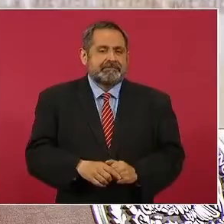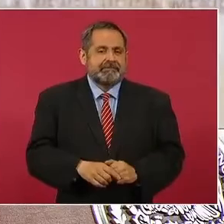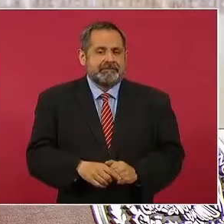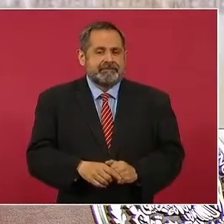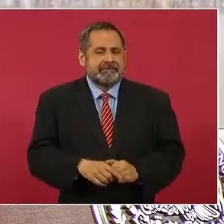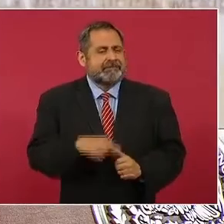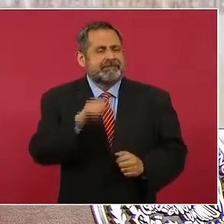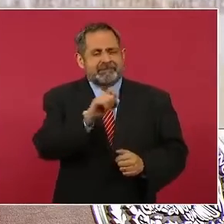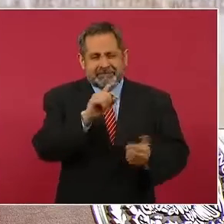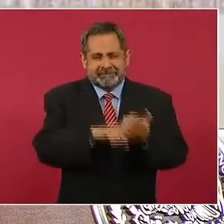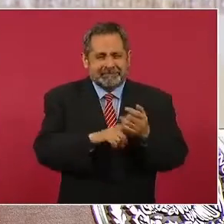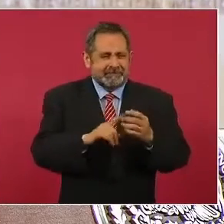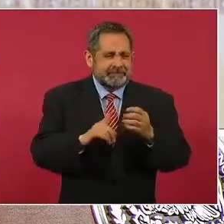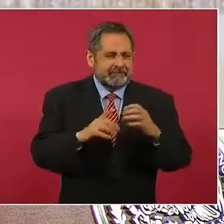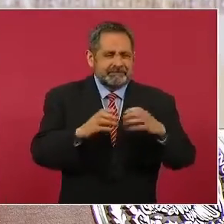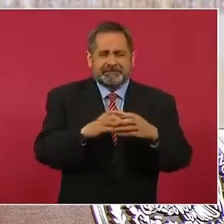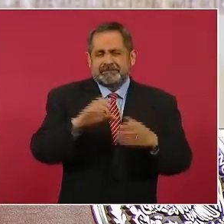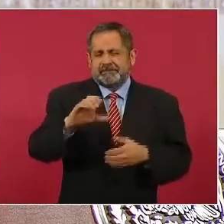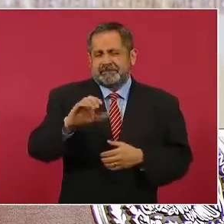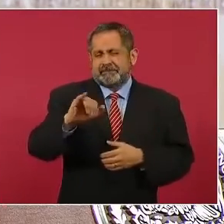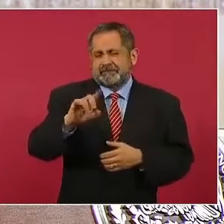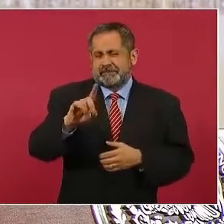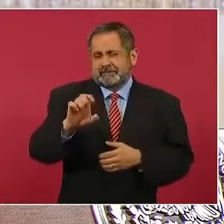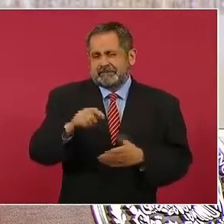y del CIDE.